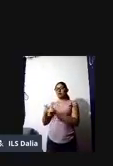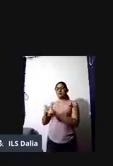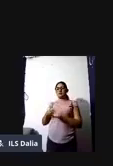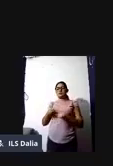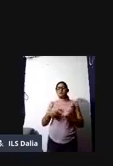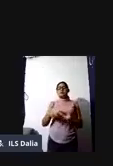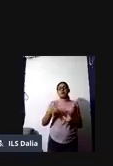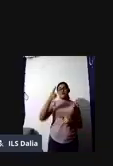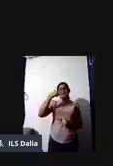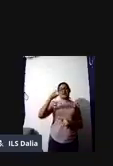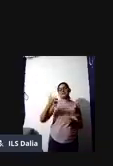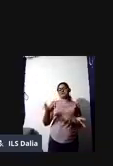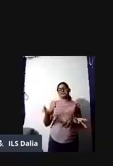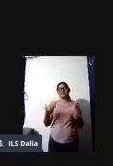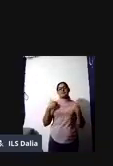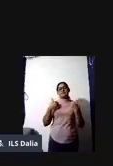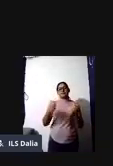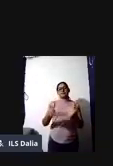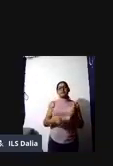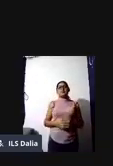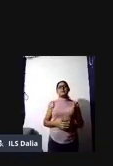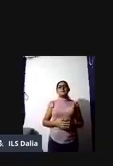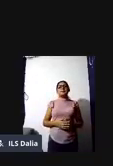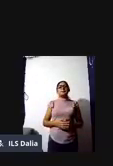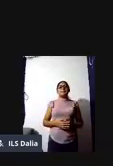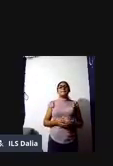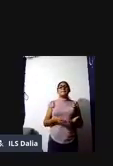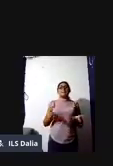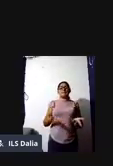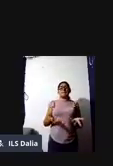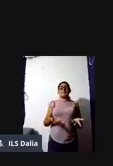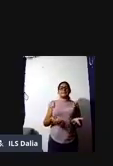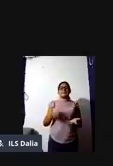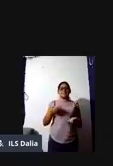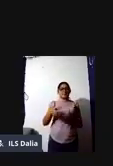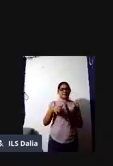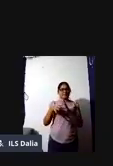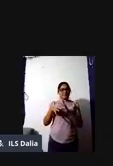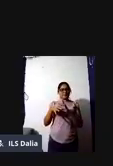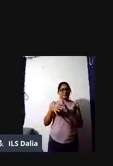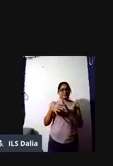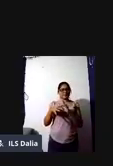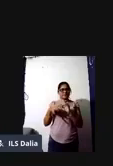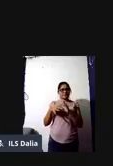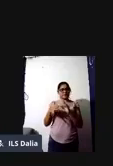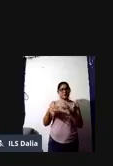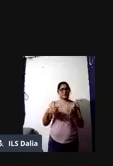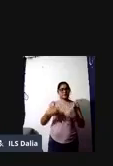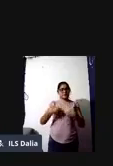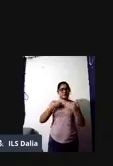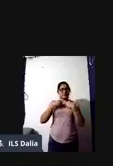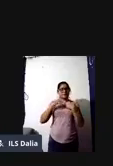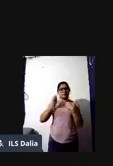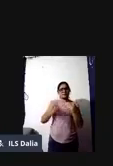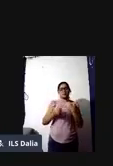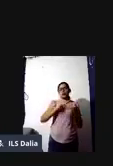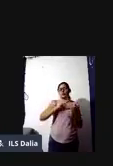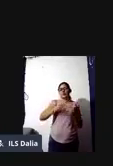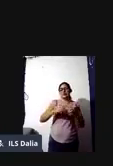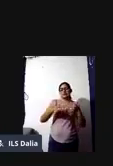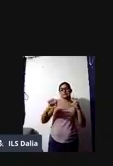nada sencillo. Y bueno, dice que vivir implica tolerar la presencia de cierto nivel de conflicto en